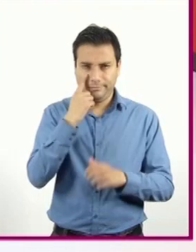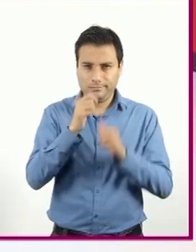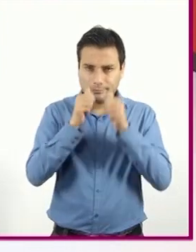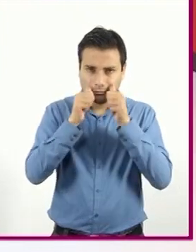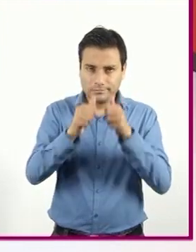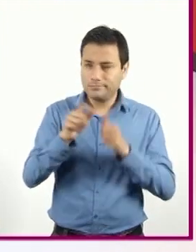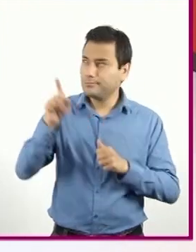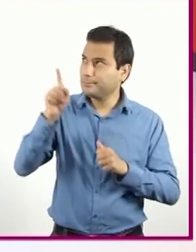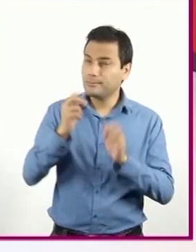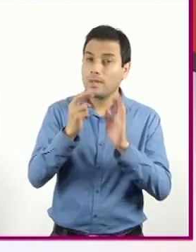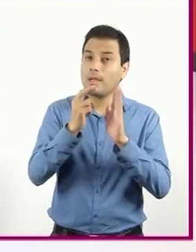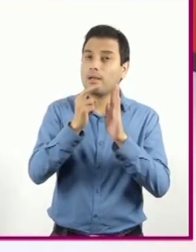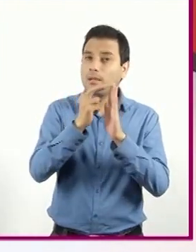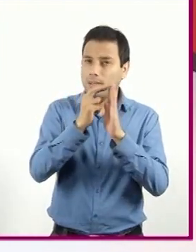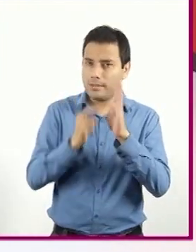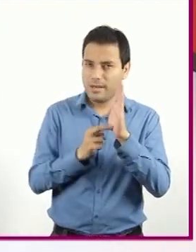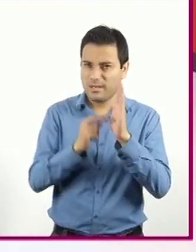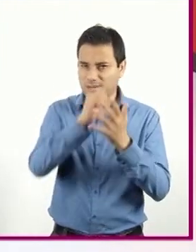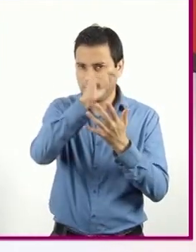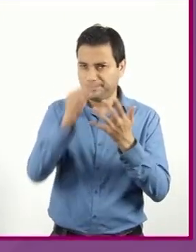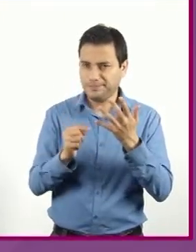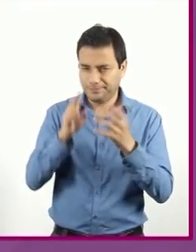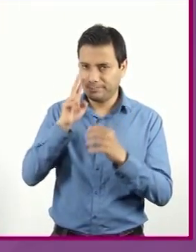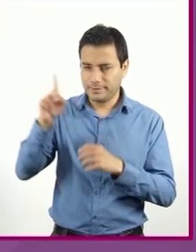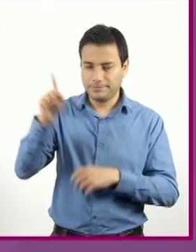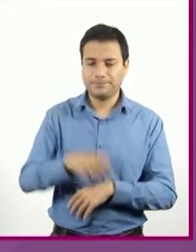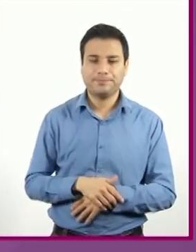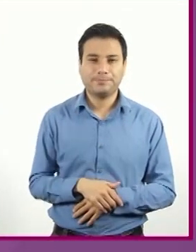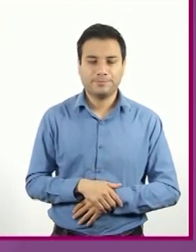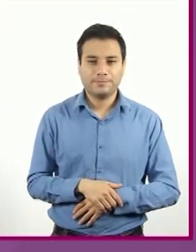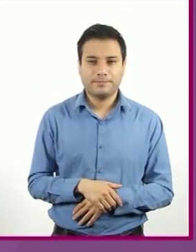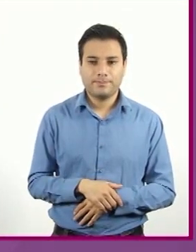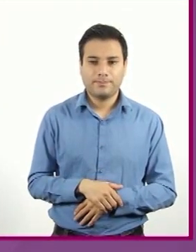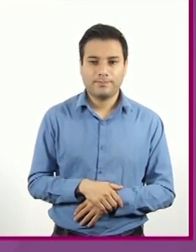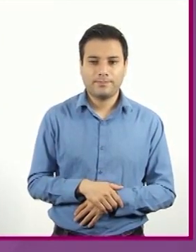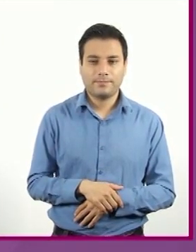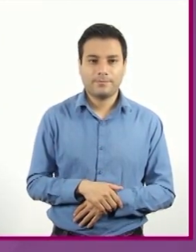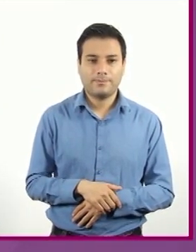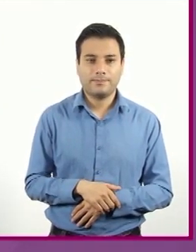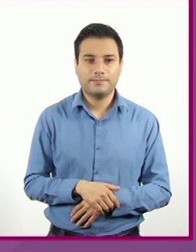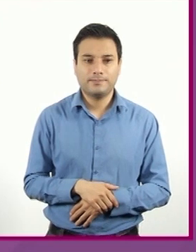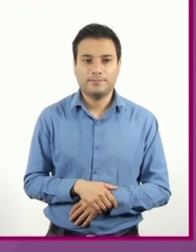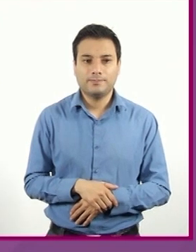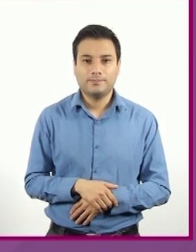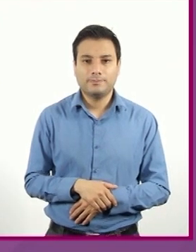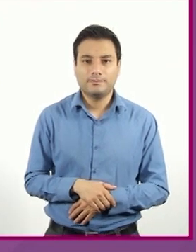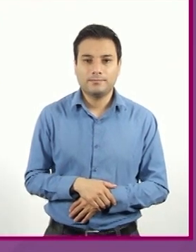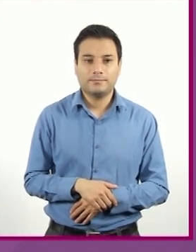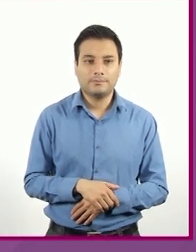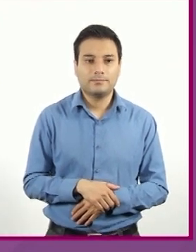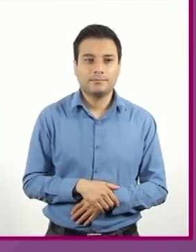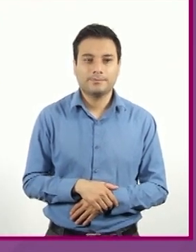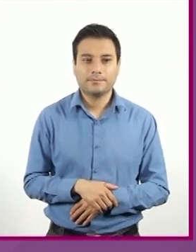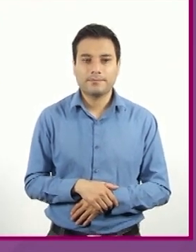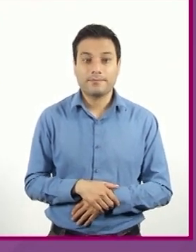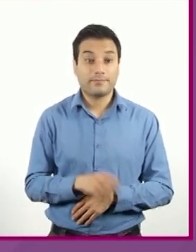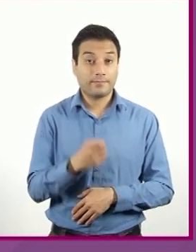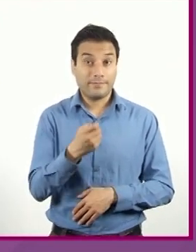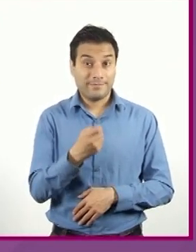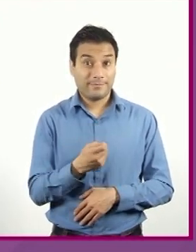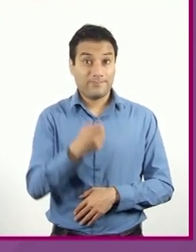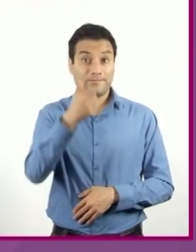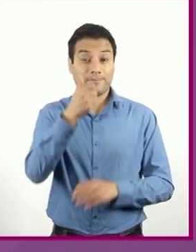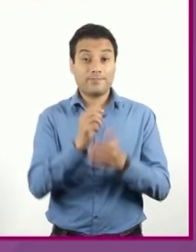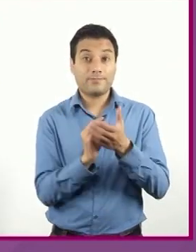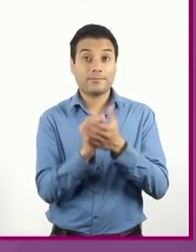estas instrucciones de un formulario electrónico. Para crear su primera cuenta es necesario